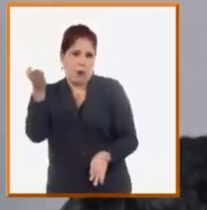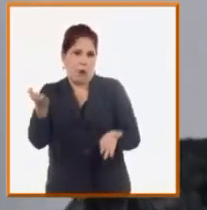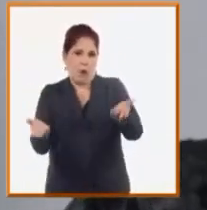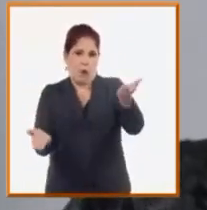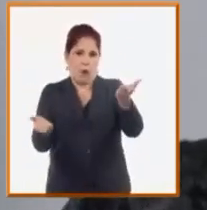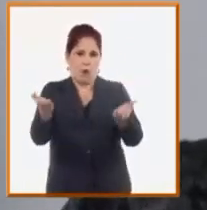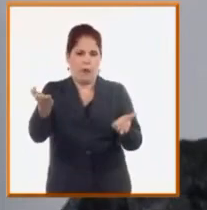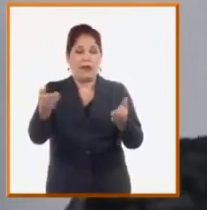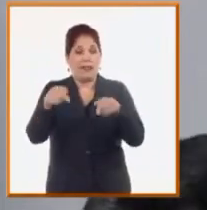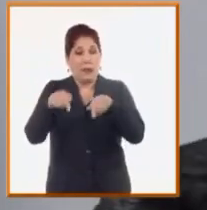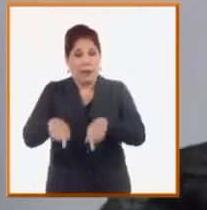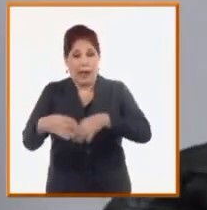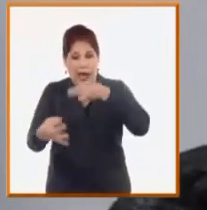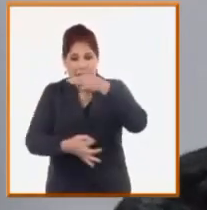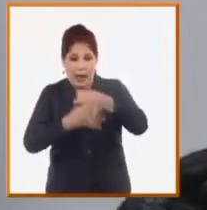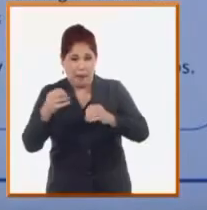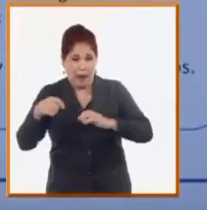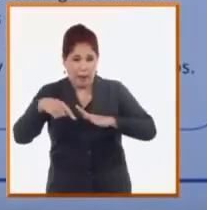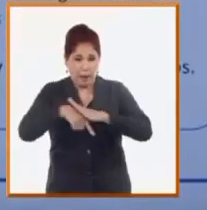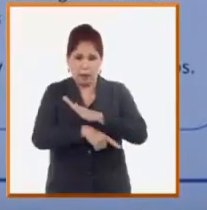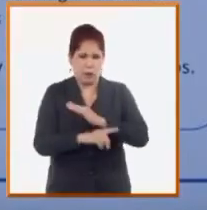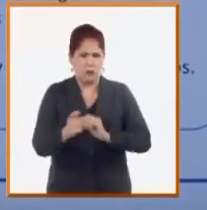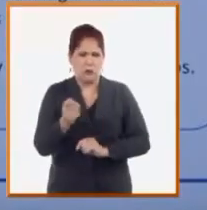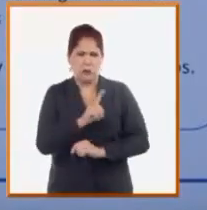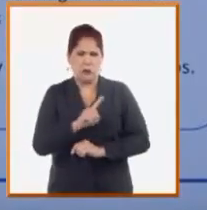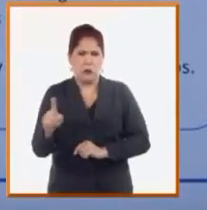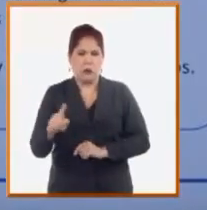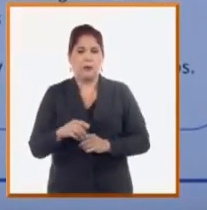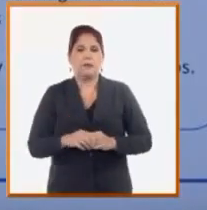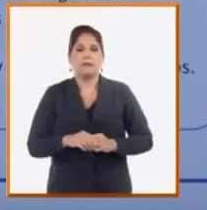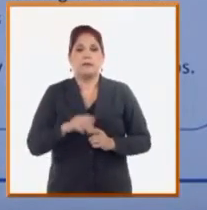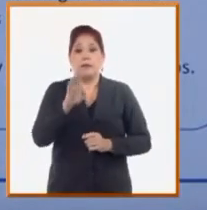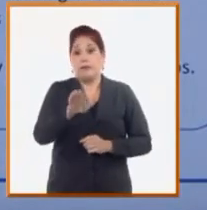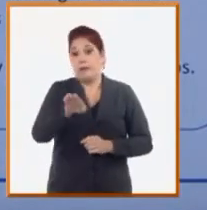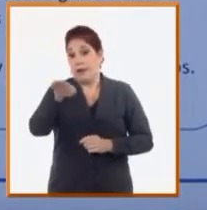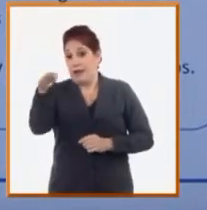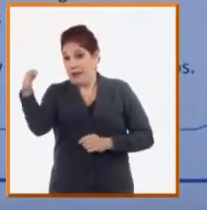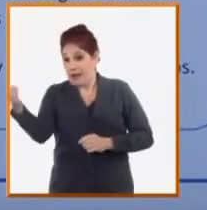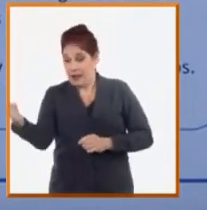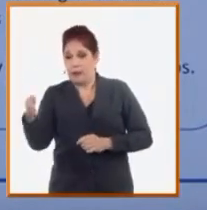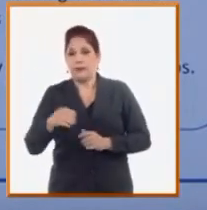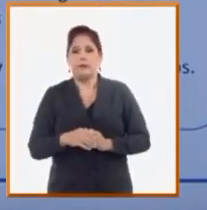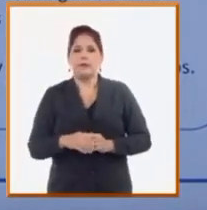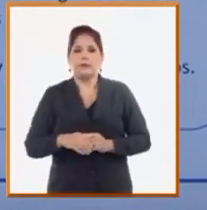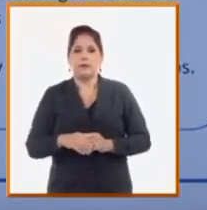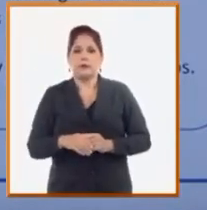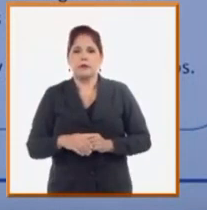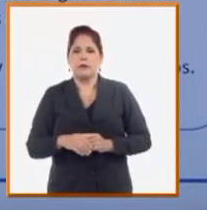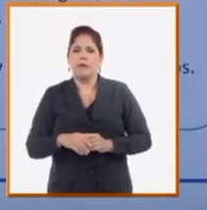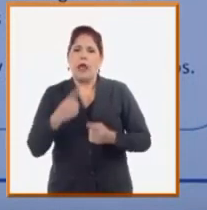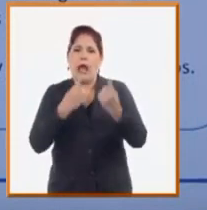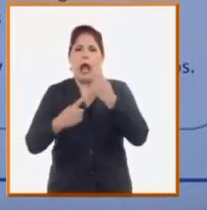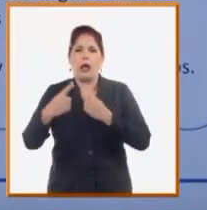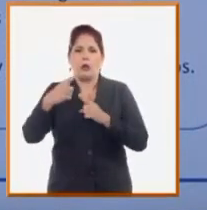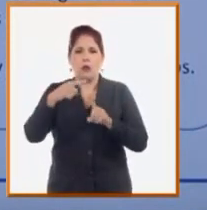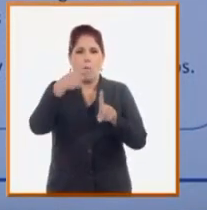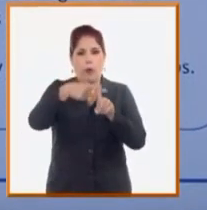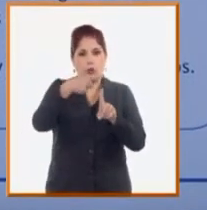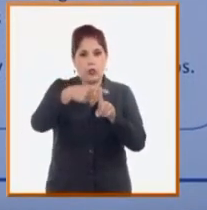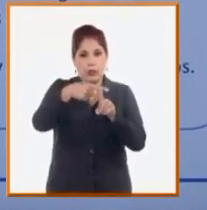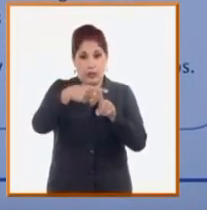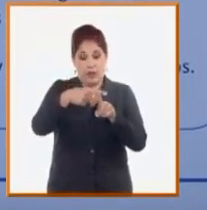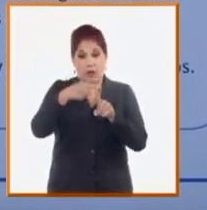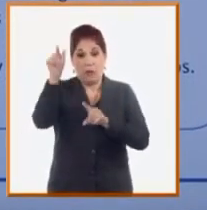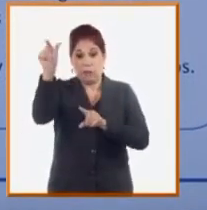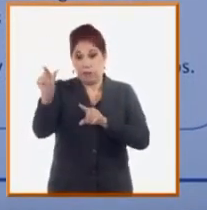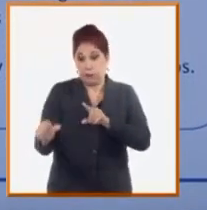a detener en todos. Del lado de acá de la diapositiva aparecen los aspectos positivos. Bueno, la organización